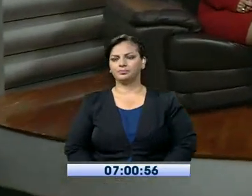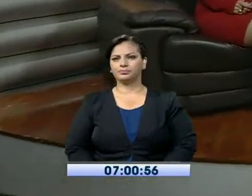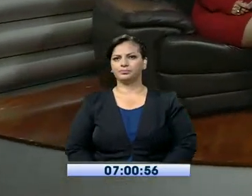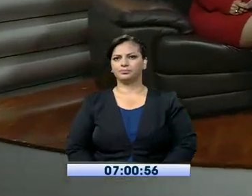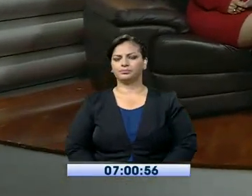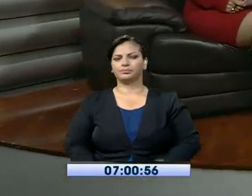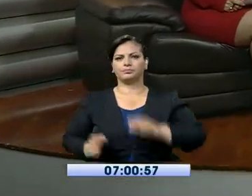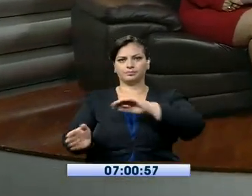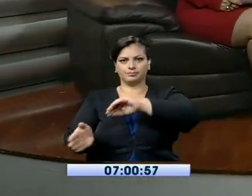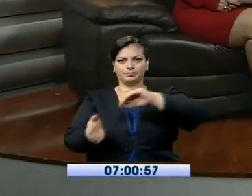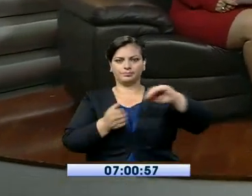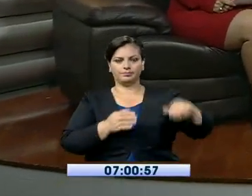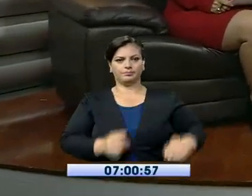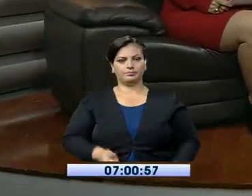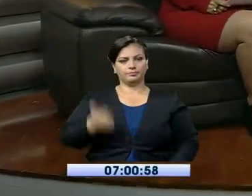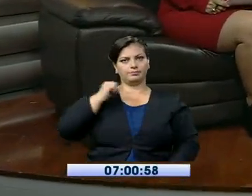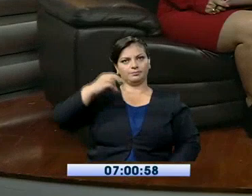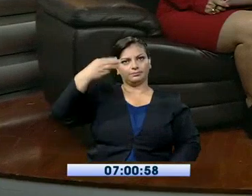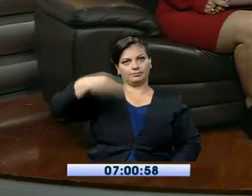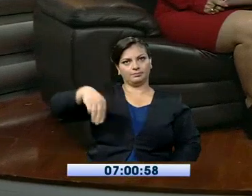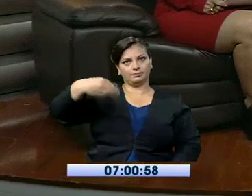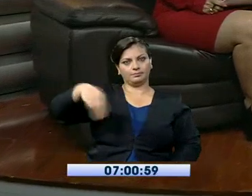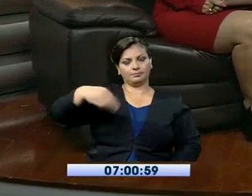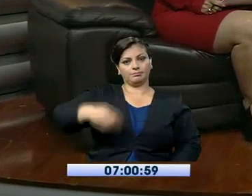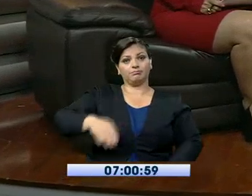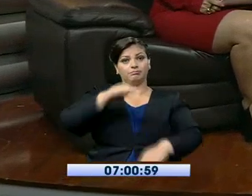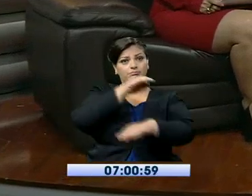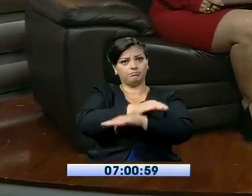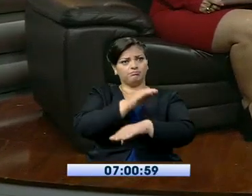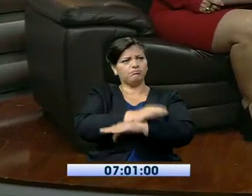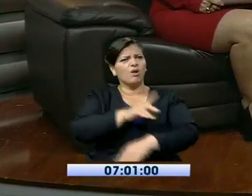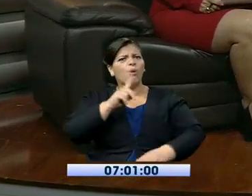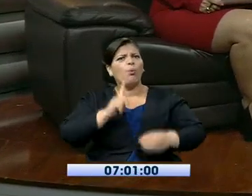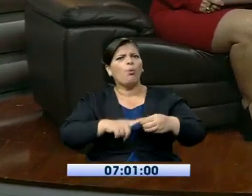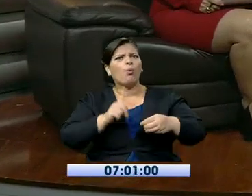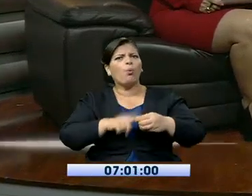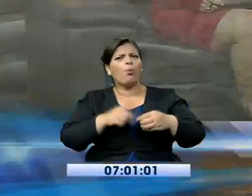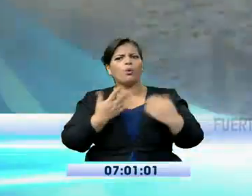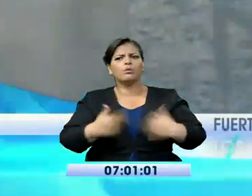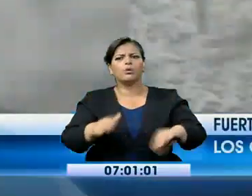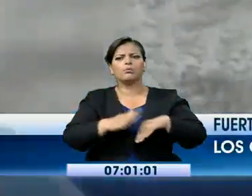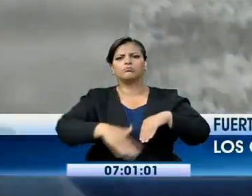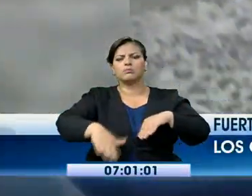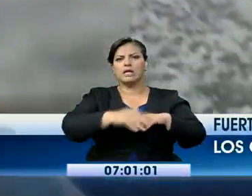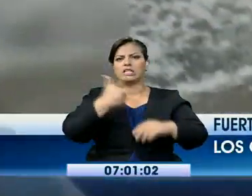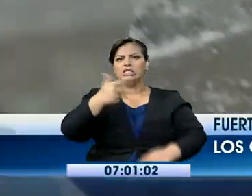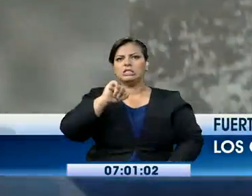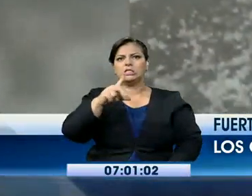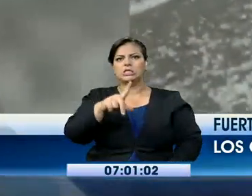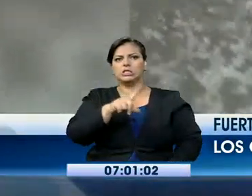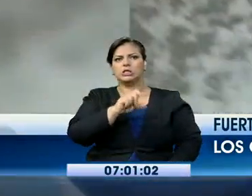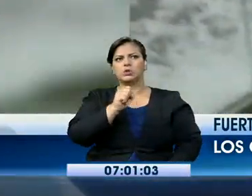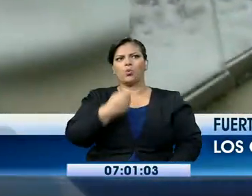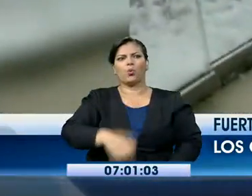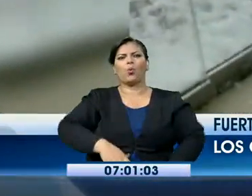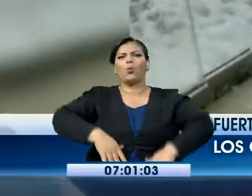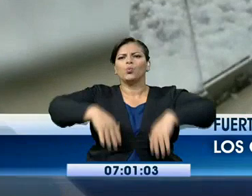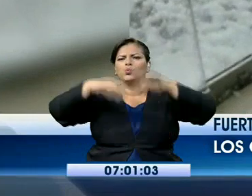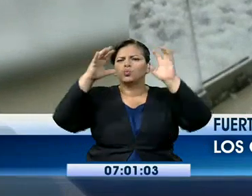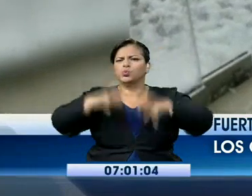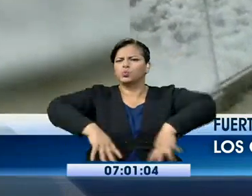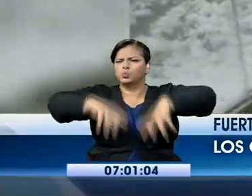En otro tema, la tarde de este miércoles, una fuerte lluvia y granizada cayó en el Valle de los Chillos y en el sur de Quito. Una capa de